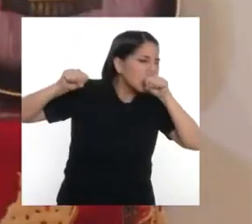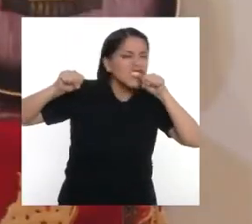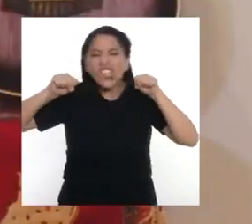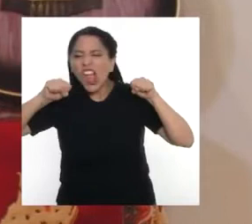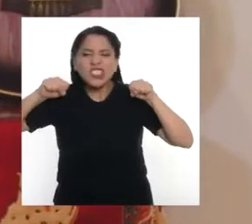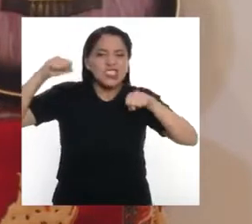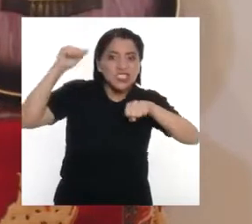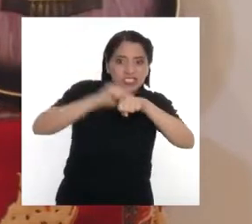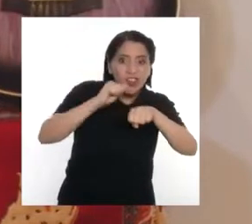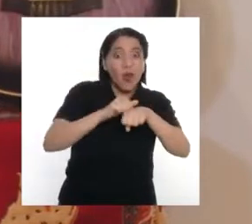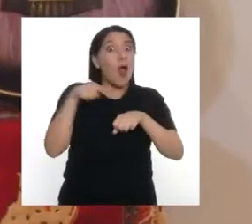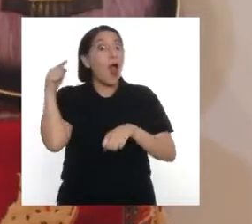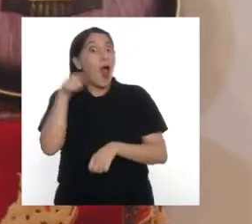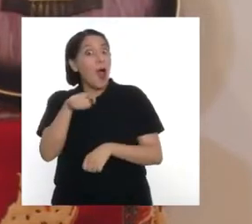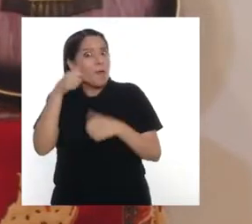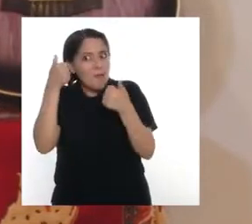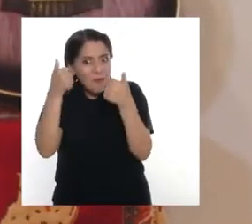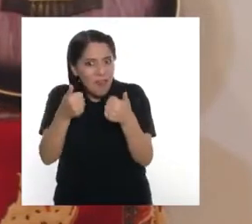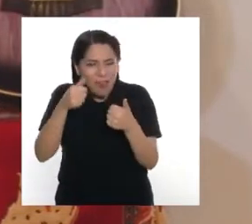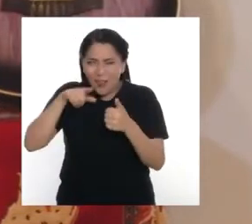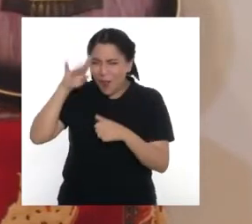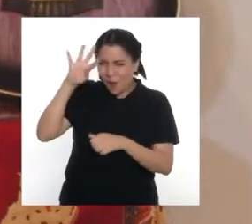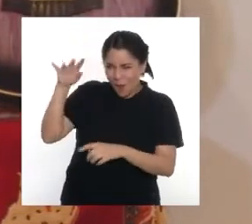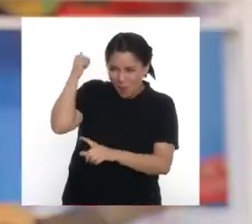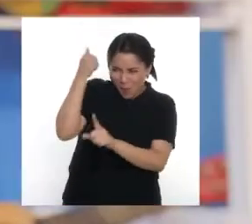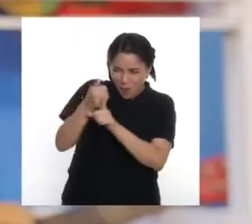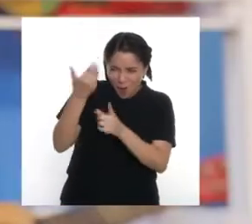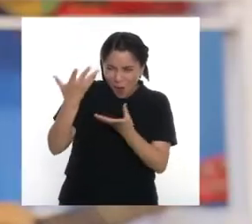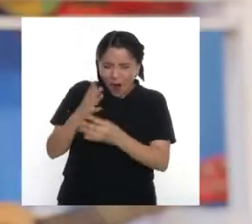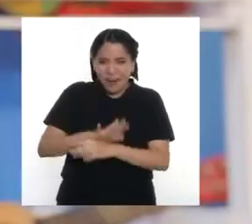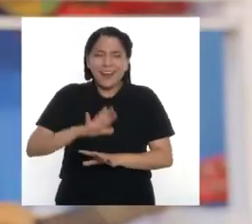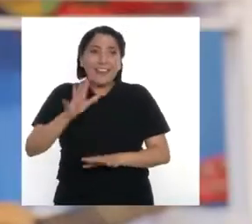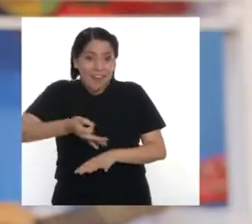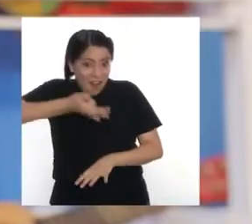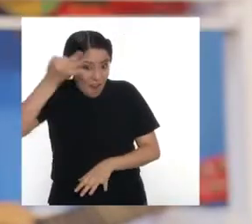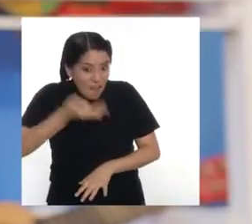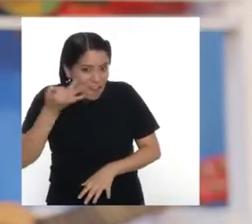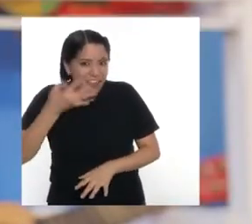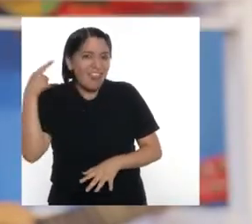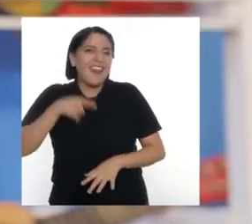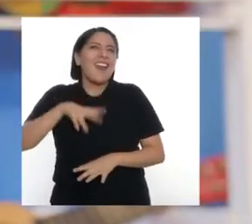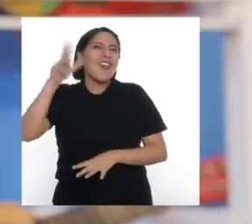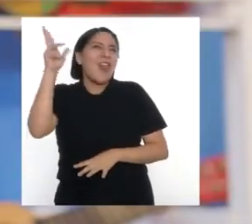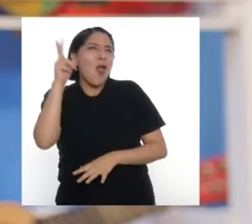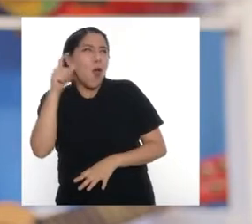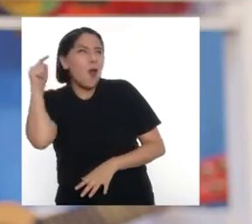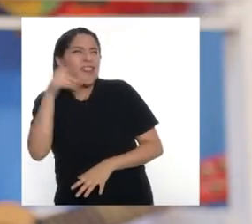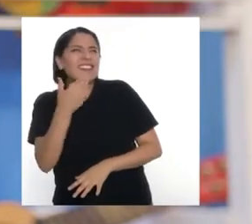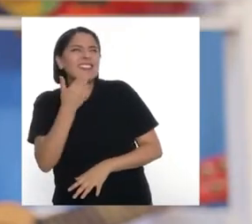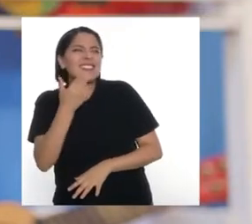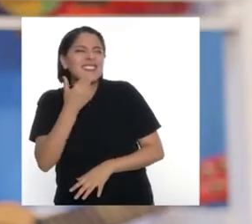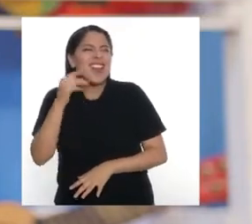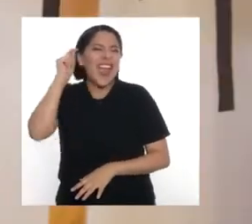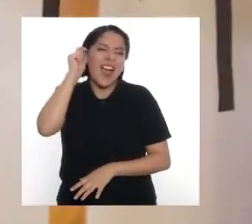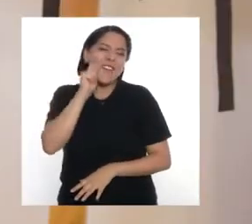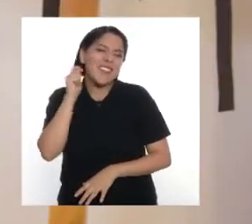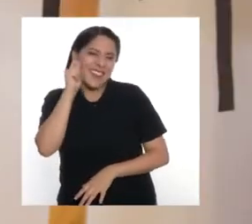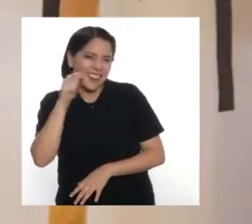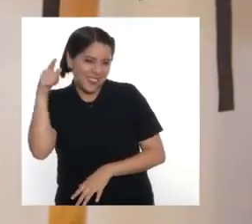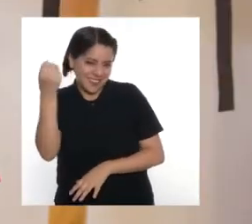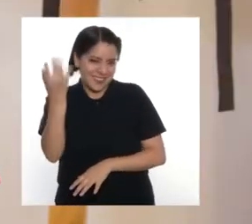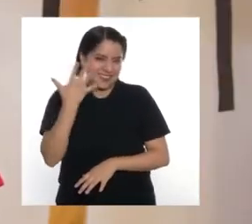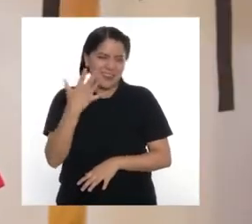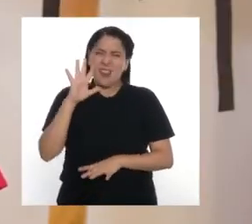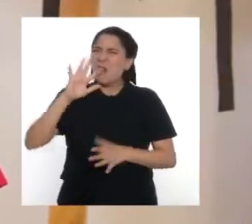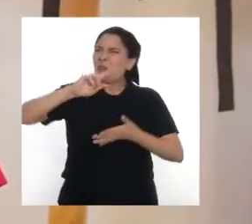Muy bien, Ivana. ¿Lo acabas de inventar? En realidad, es una rima que escuché decir a mi tía. ¿Pero qué